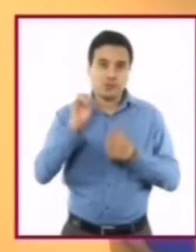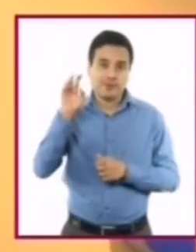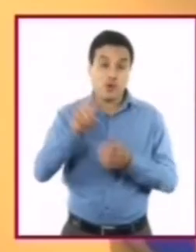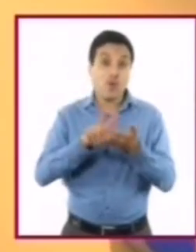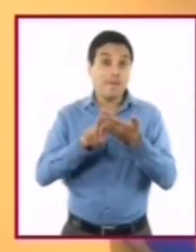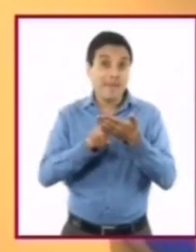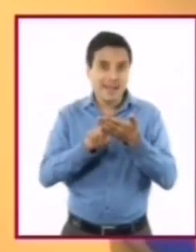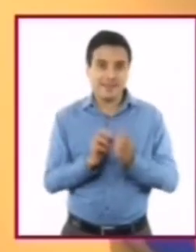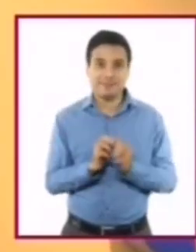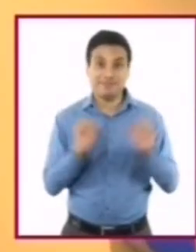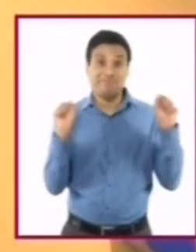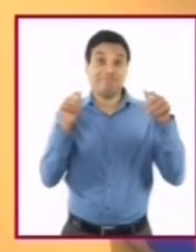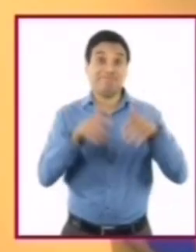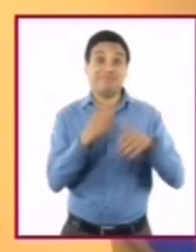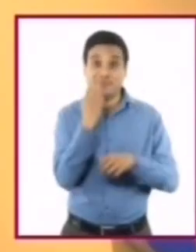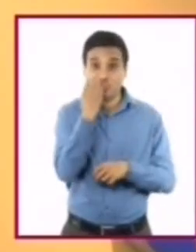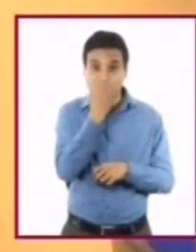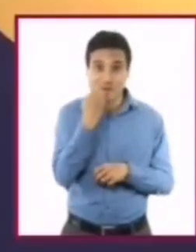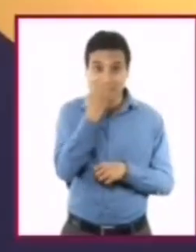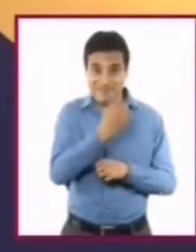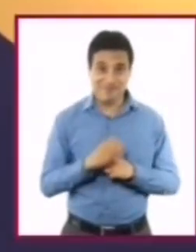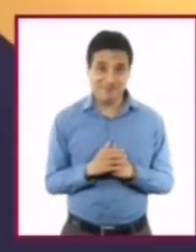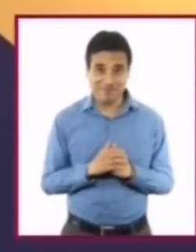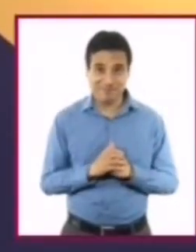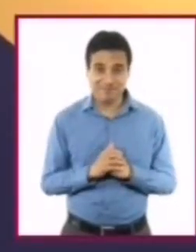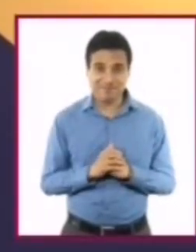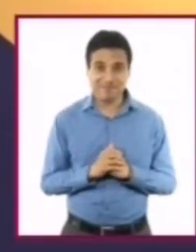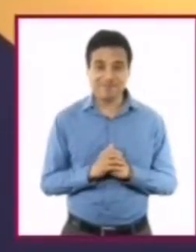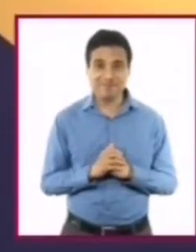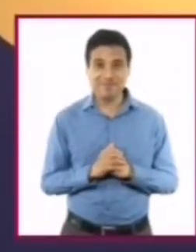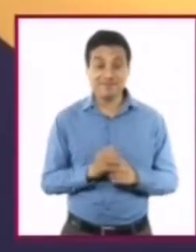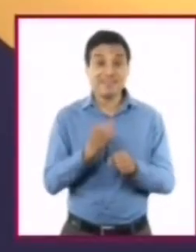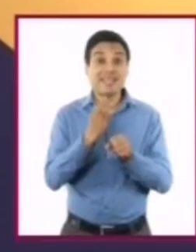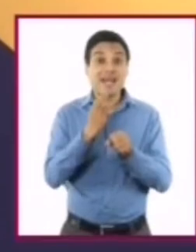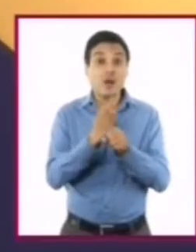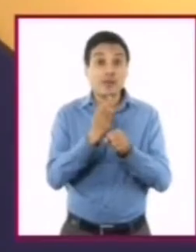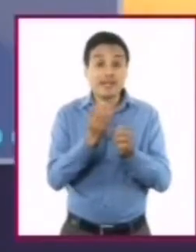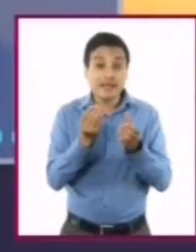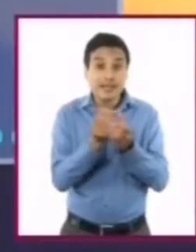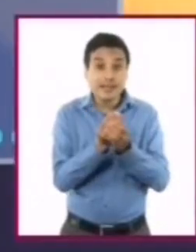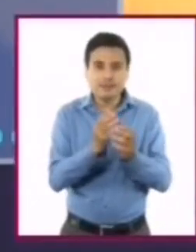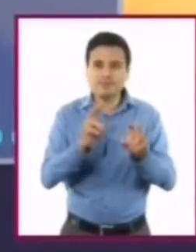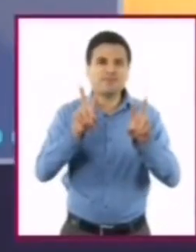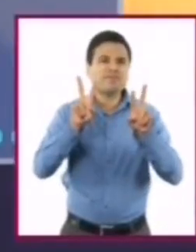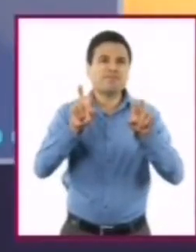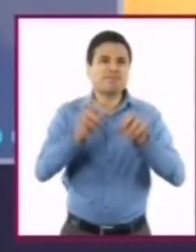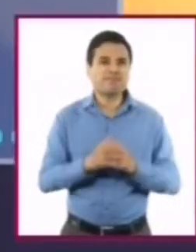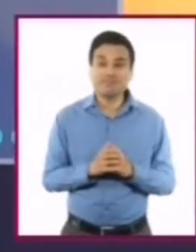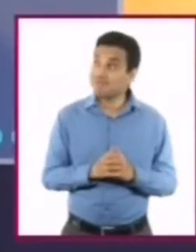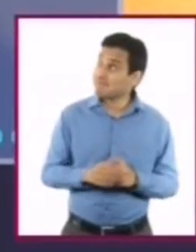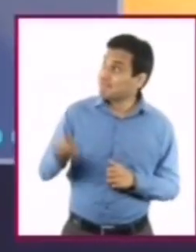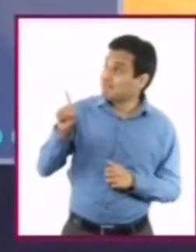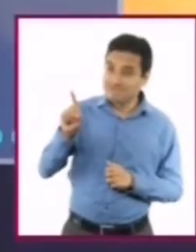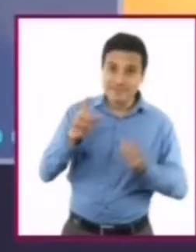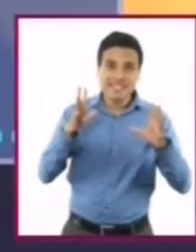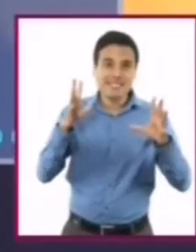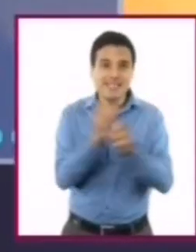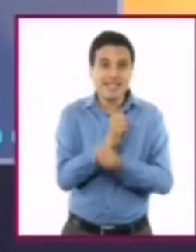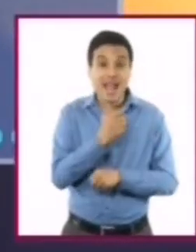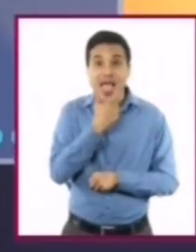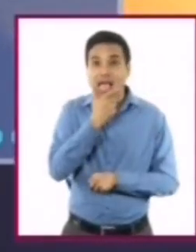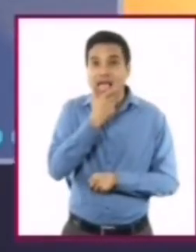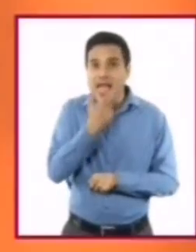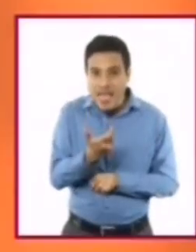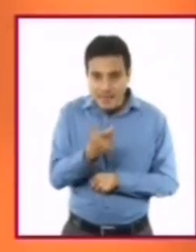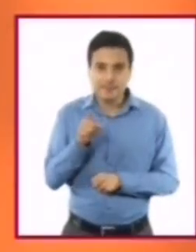verde y regresemos a nuestras aulas. En esta sesión hablaremos sobre Albert Einstein y su forma de explicar la